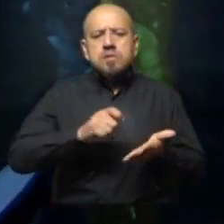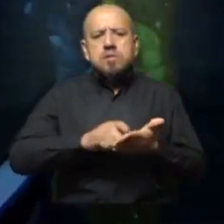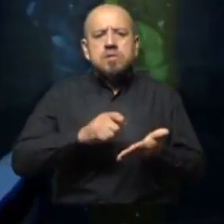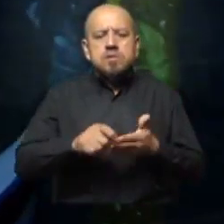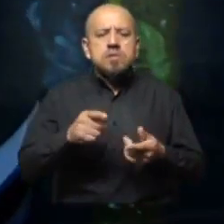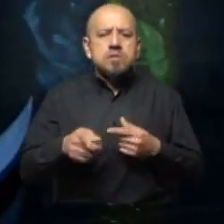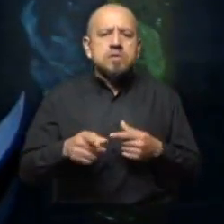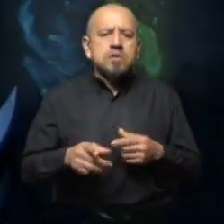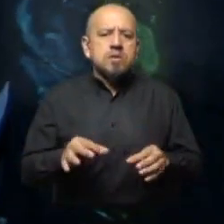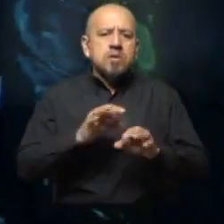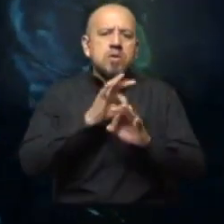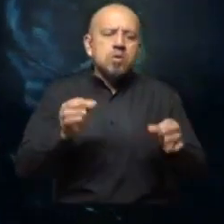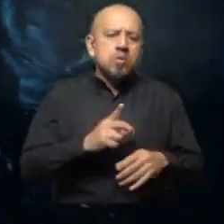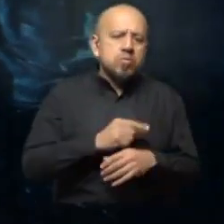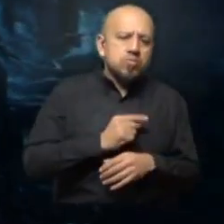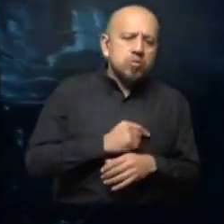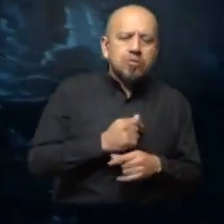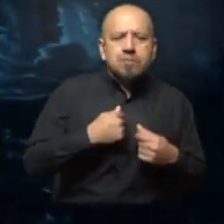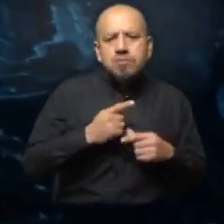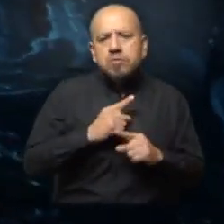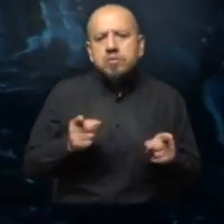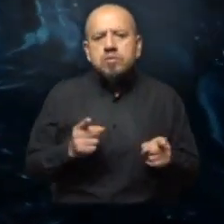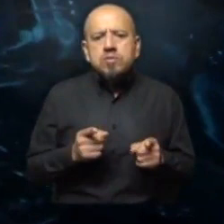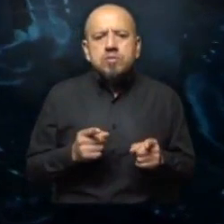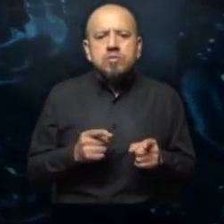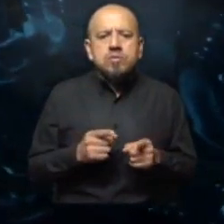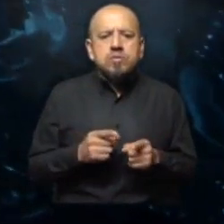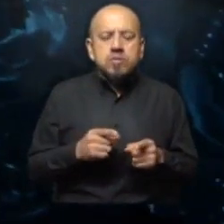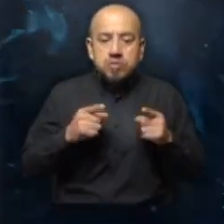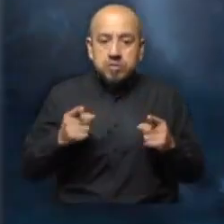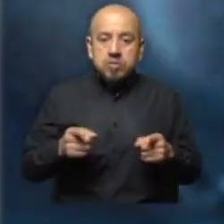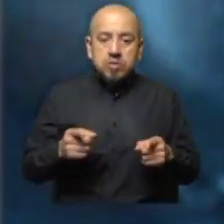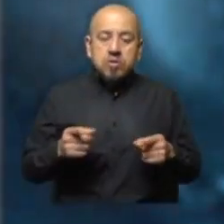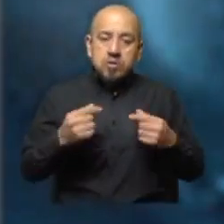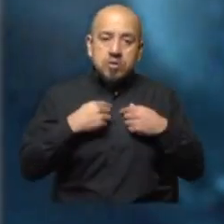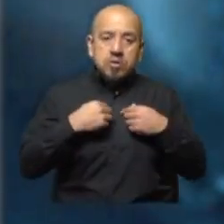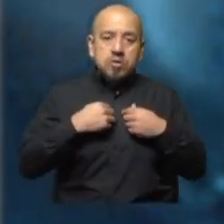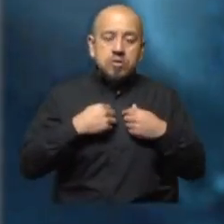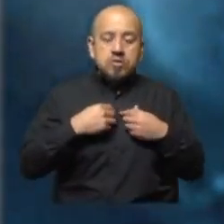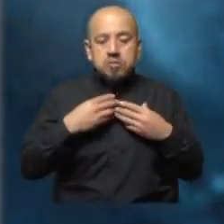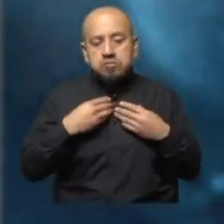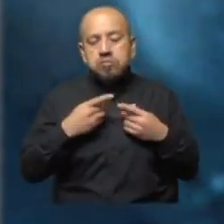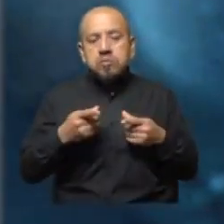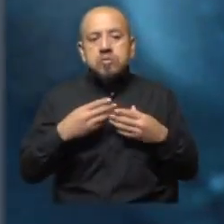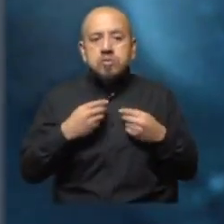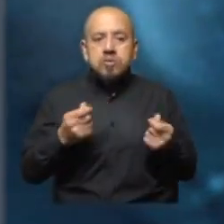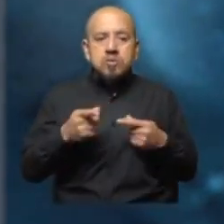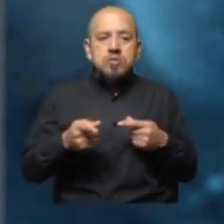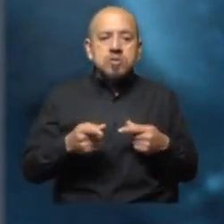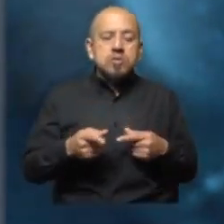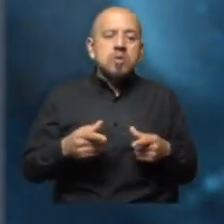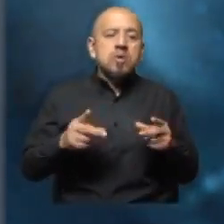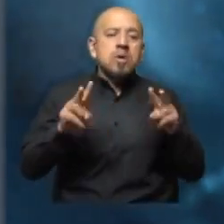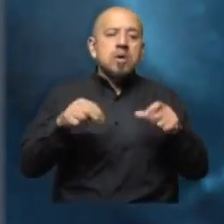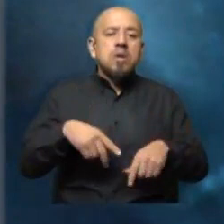plasmar algo o un dolor que no es tuyo en ese sentido yo me siento sumamente conectado con la